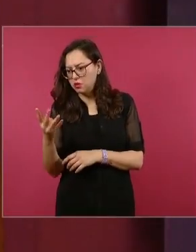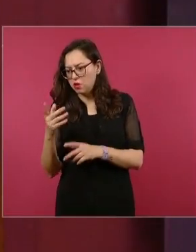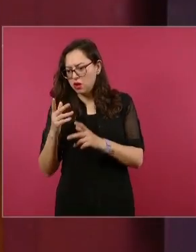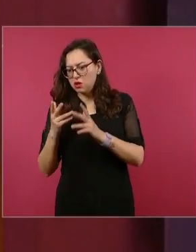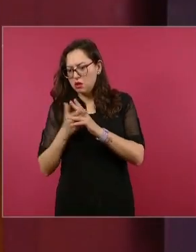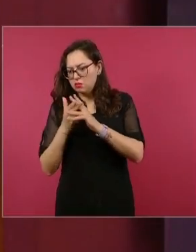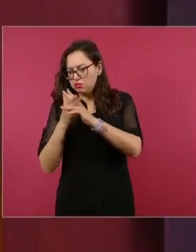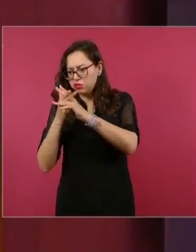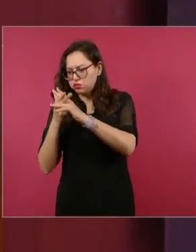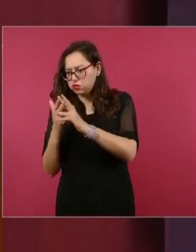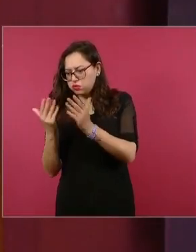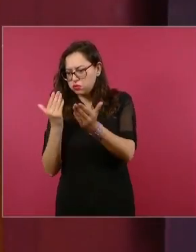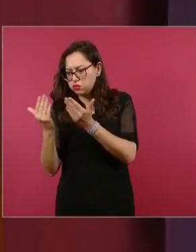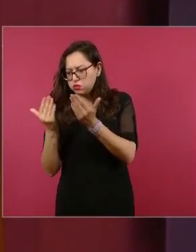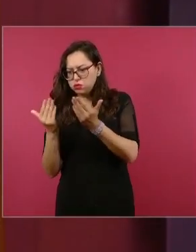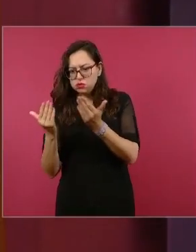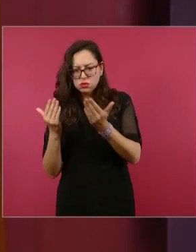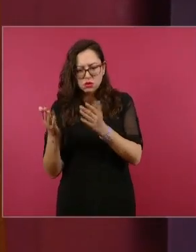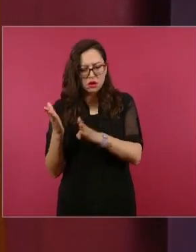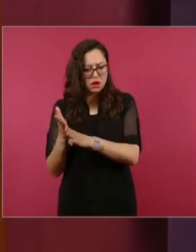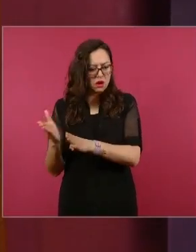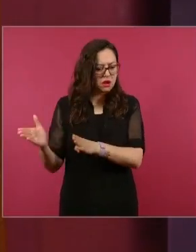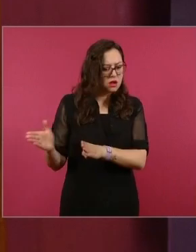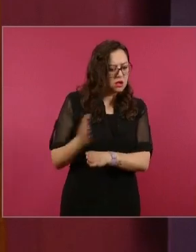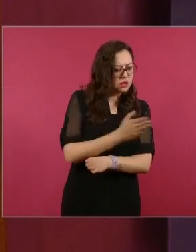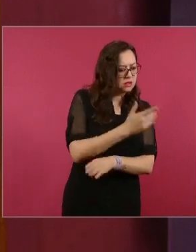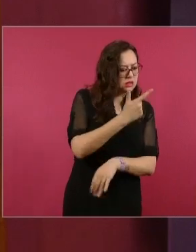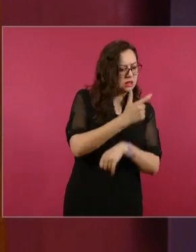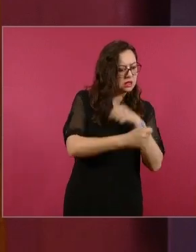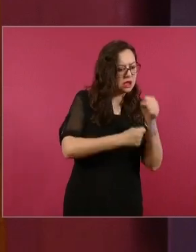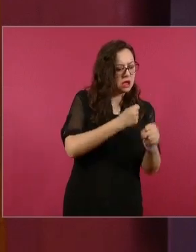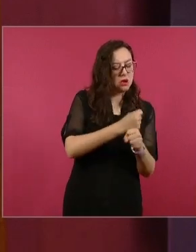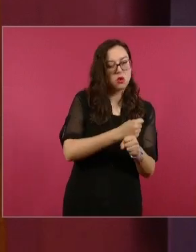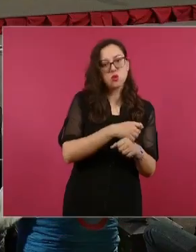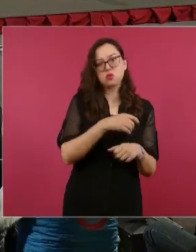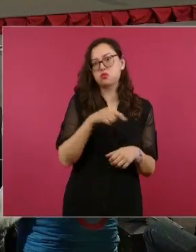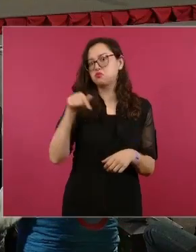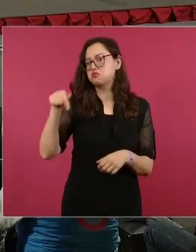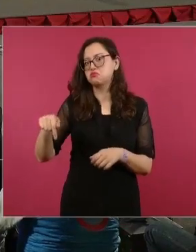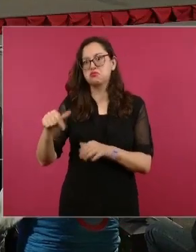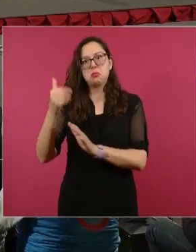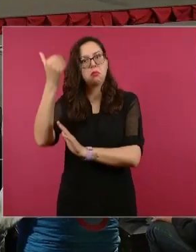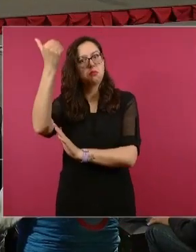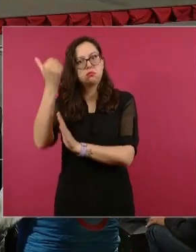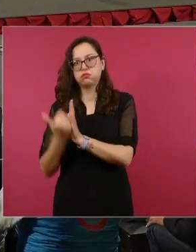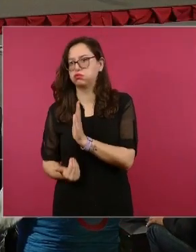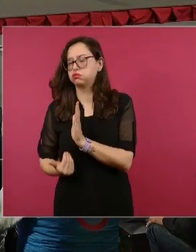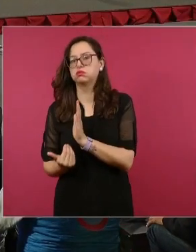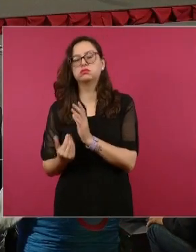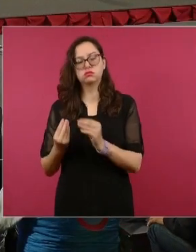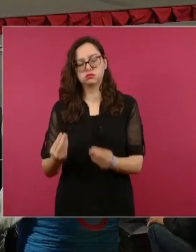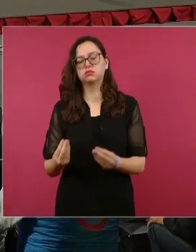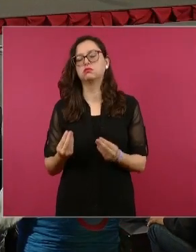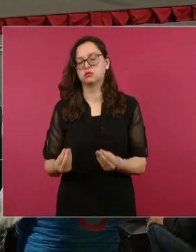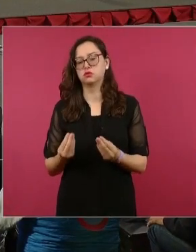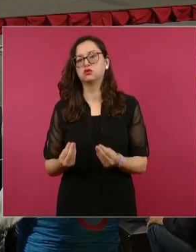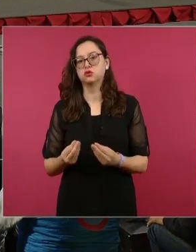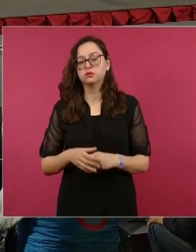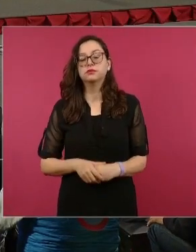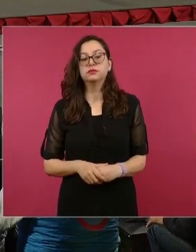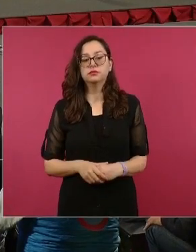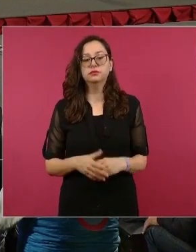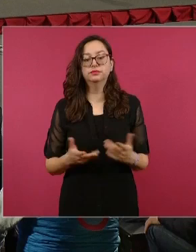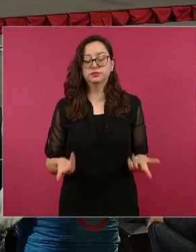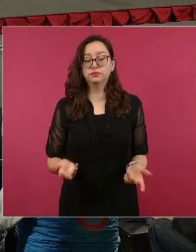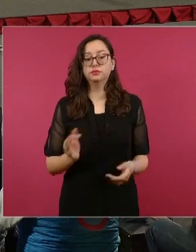7 años en homicidios dolosos. Adelante. Aquí están los promedios diarios de víctimas de